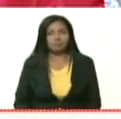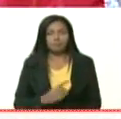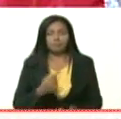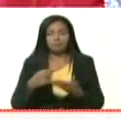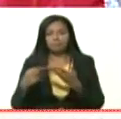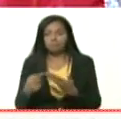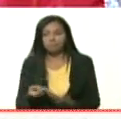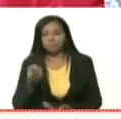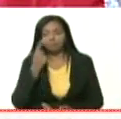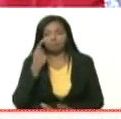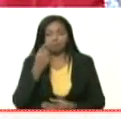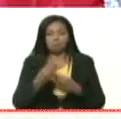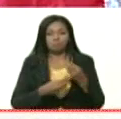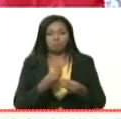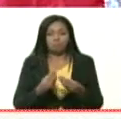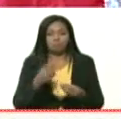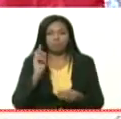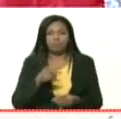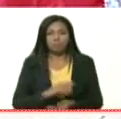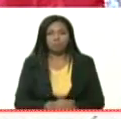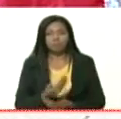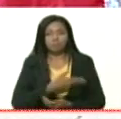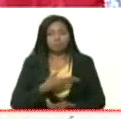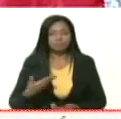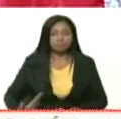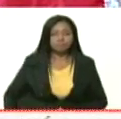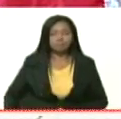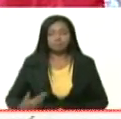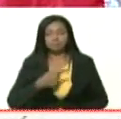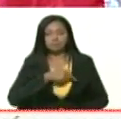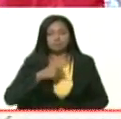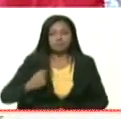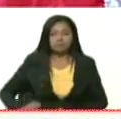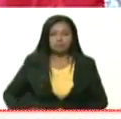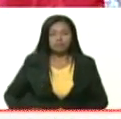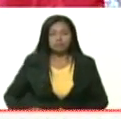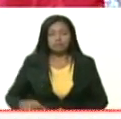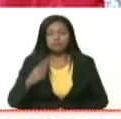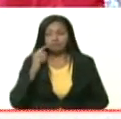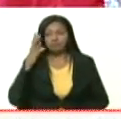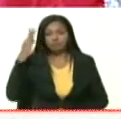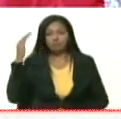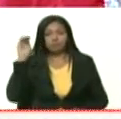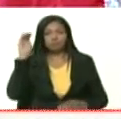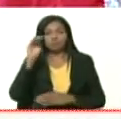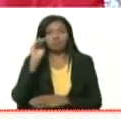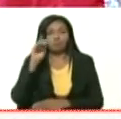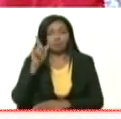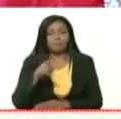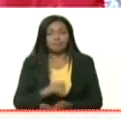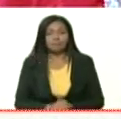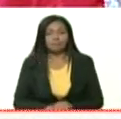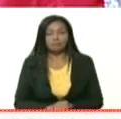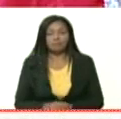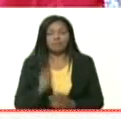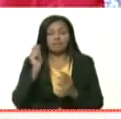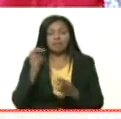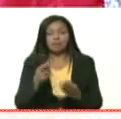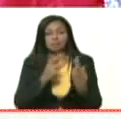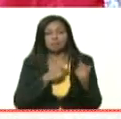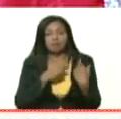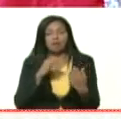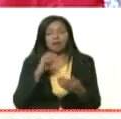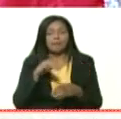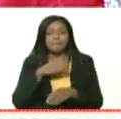están pendientes por hacer, querido presidente Xi Jinping. Y por ese sueño futuro, por esas tareas y misiones